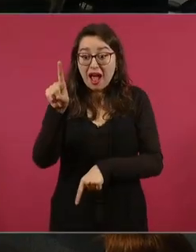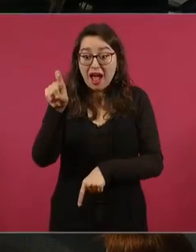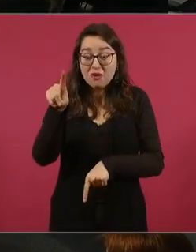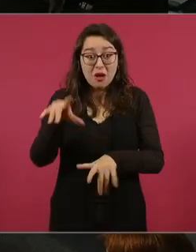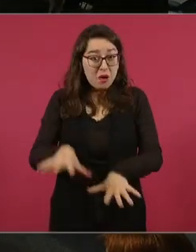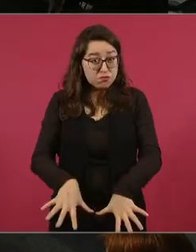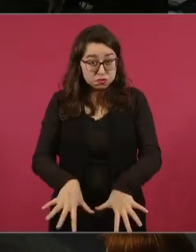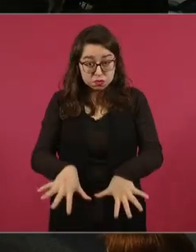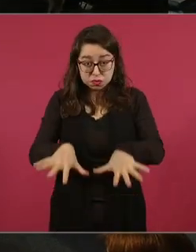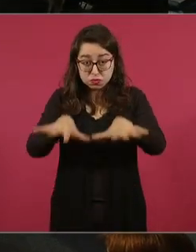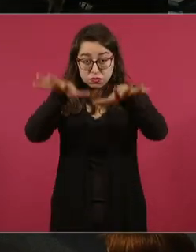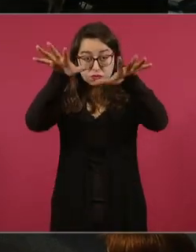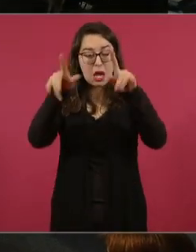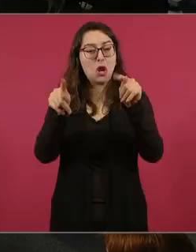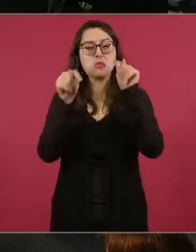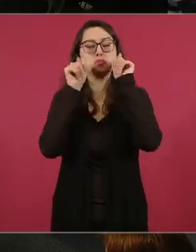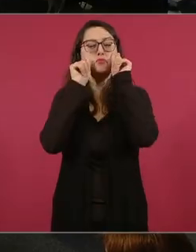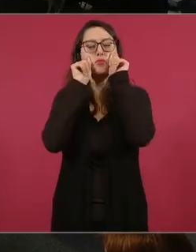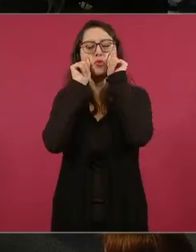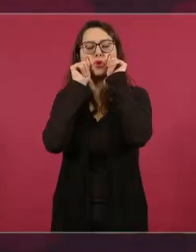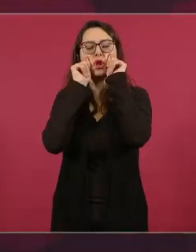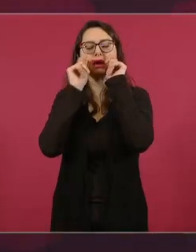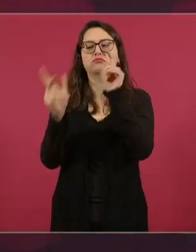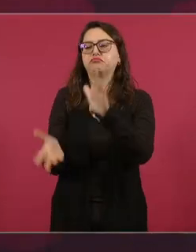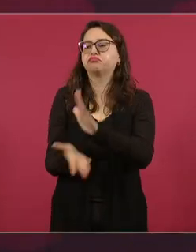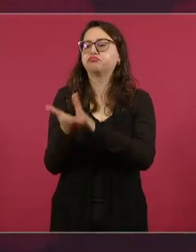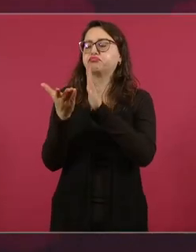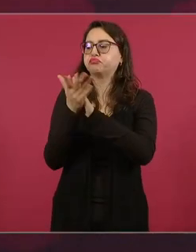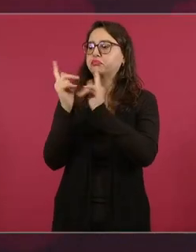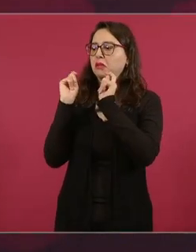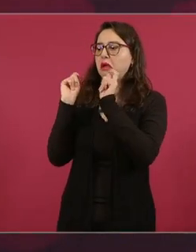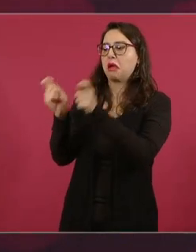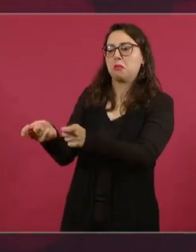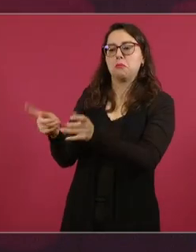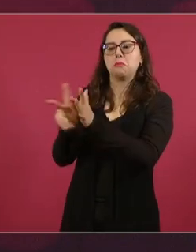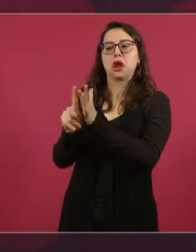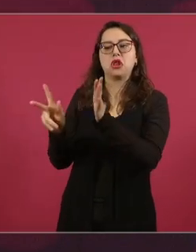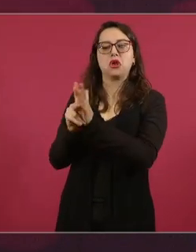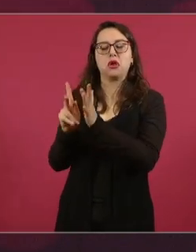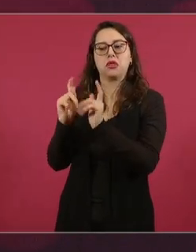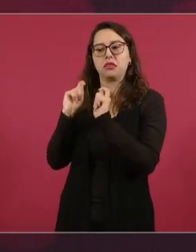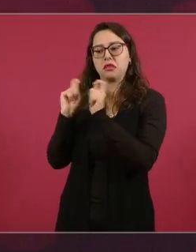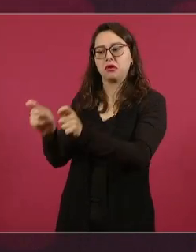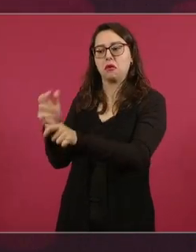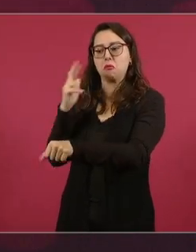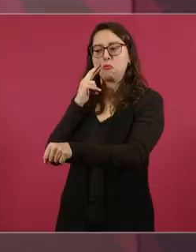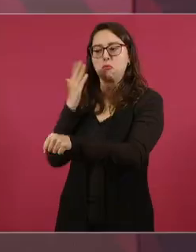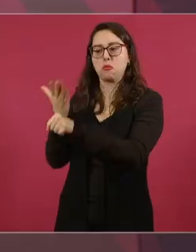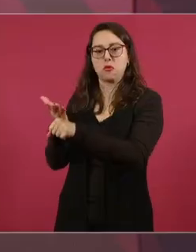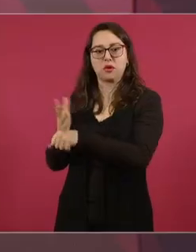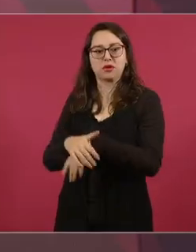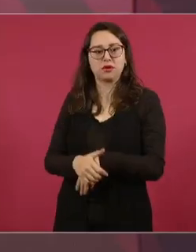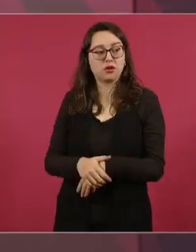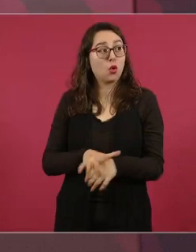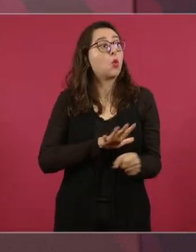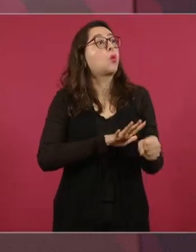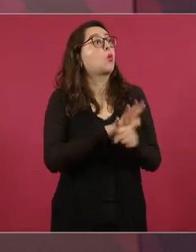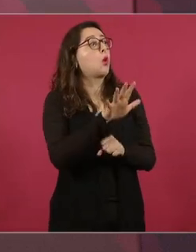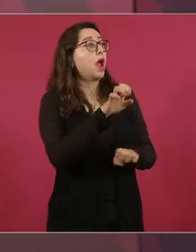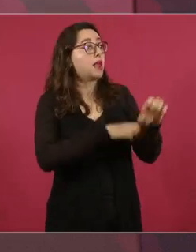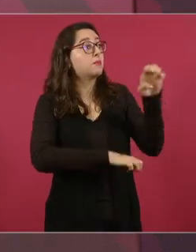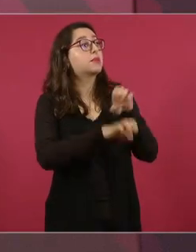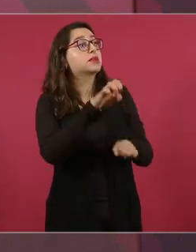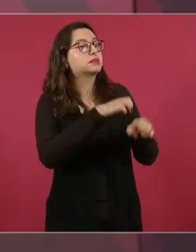pista principal del aeropuerto. ¿Qué empresa era? Pues, investiguenlo ustedes,